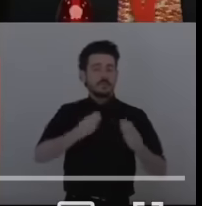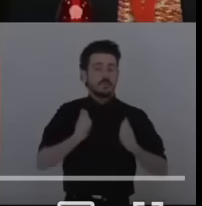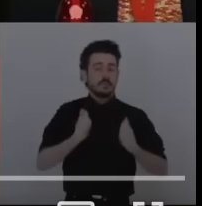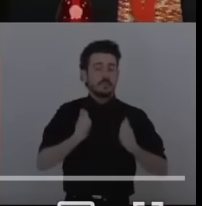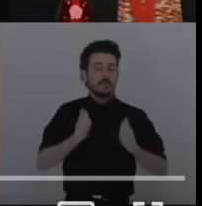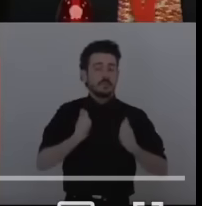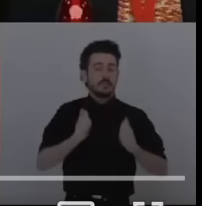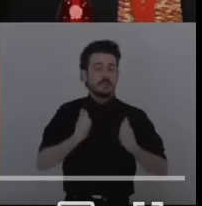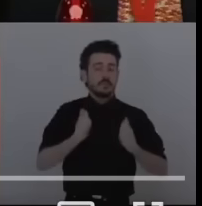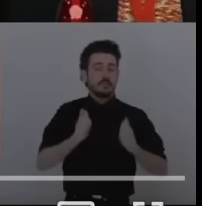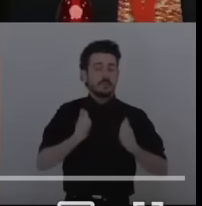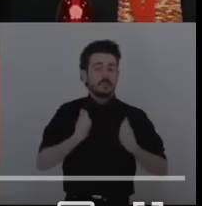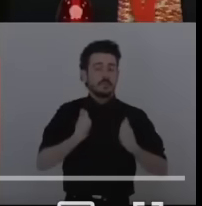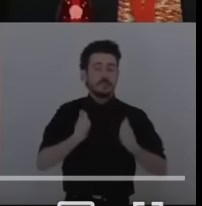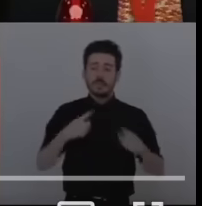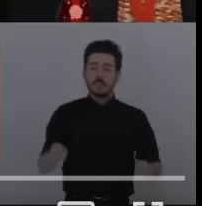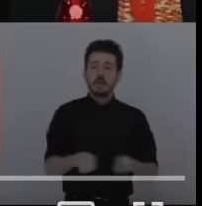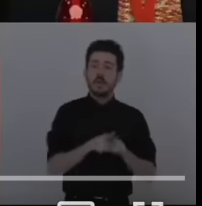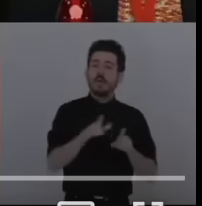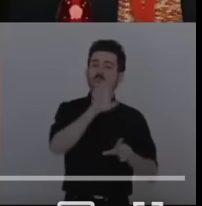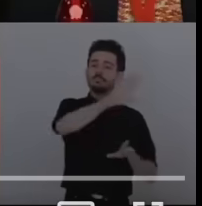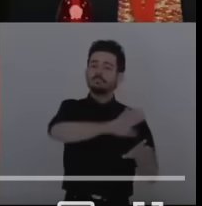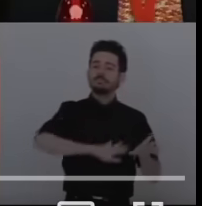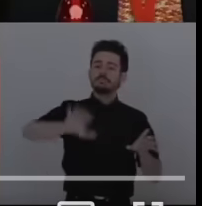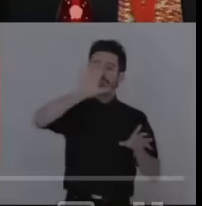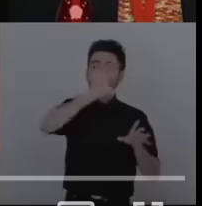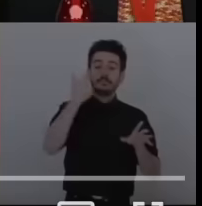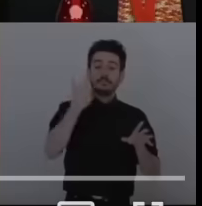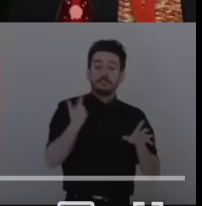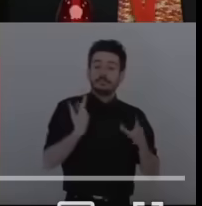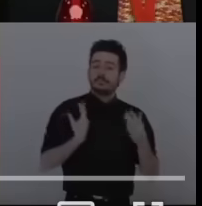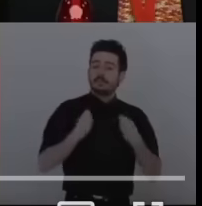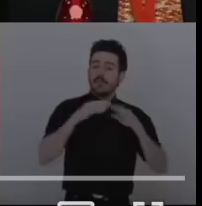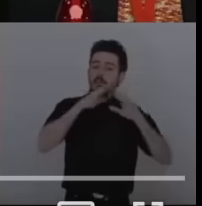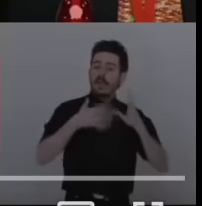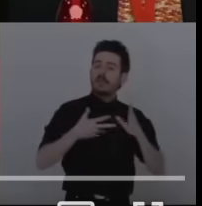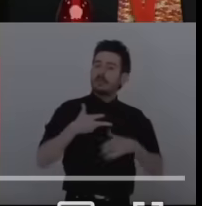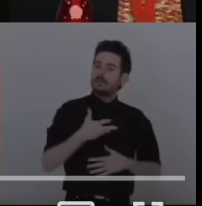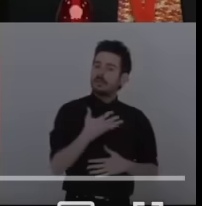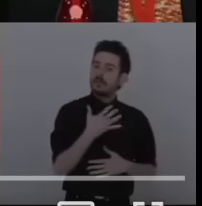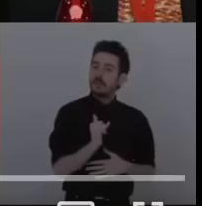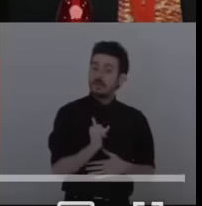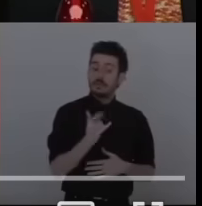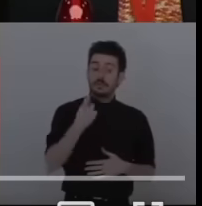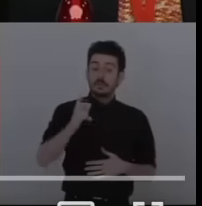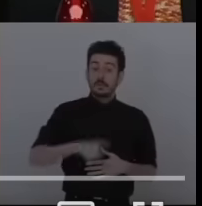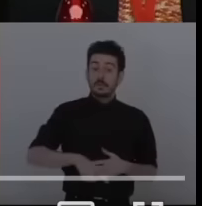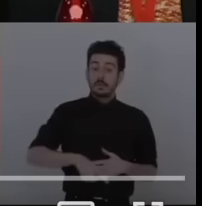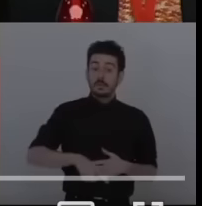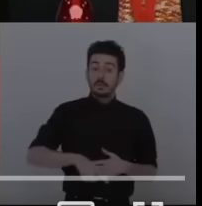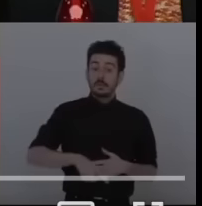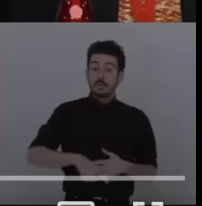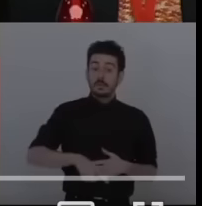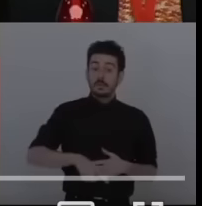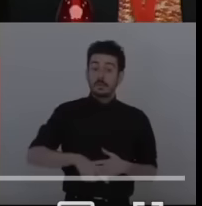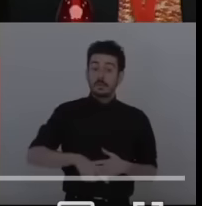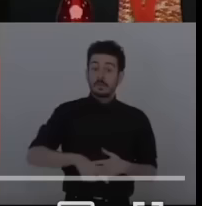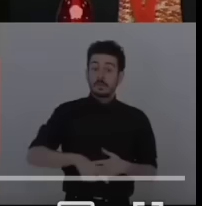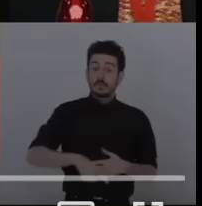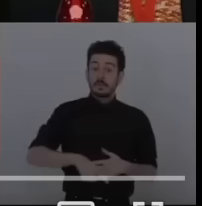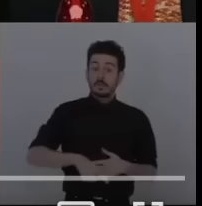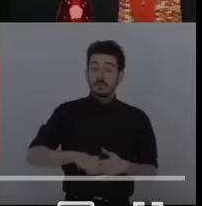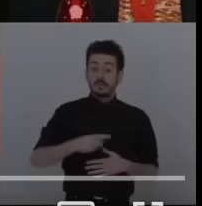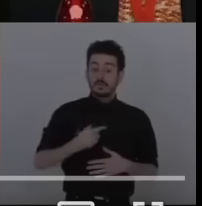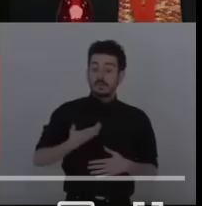vivienda? Merece la pena mucho. ¿Merece la pena dejar un mundo mejor a nuestros hijos e hijas? Un mundo mejor y no un